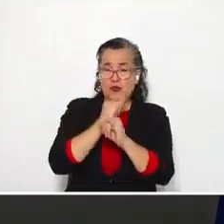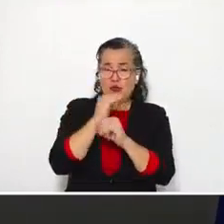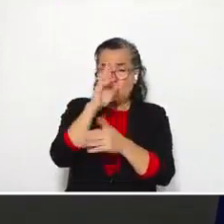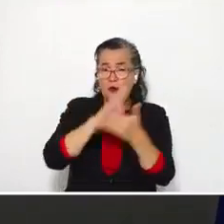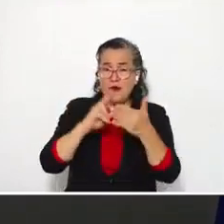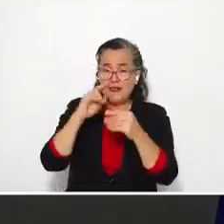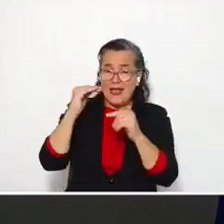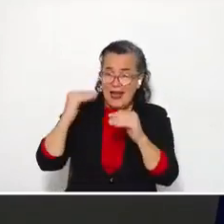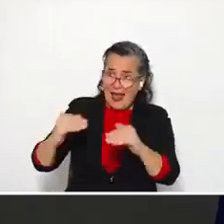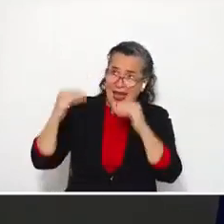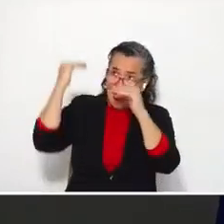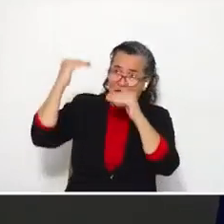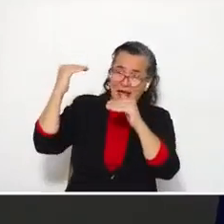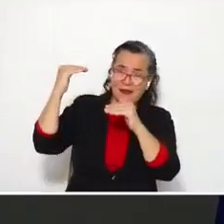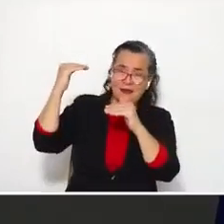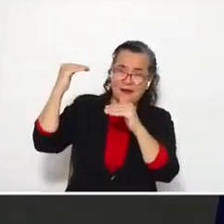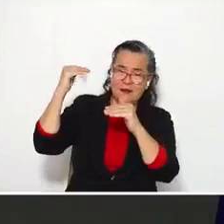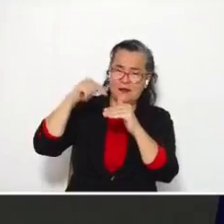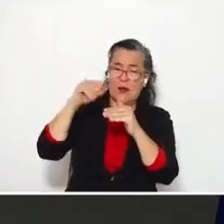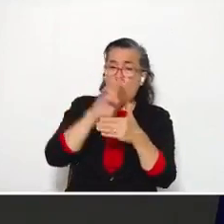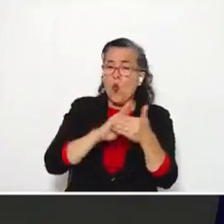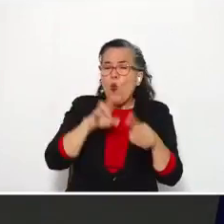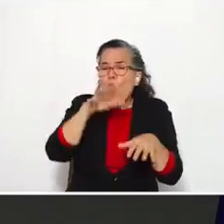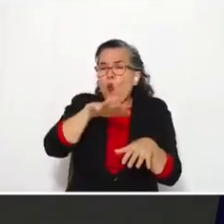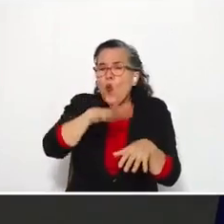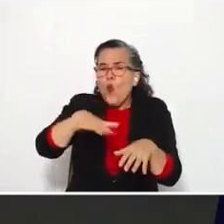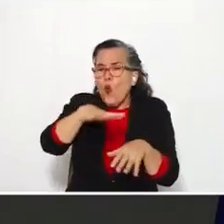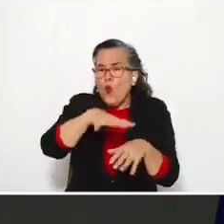universitaria. La universidad es,